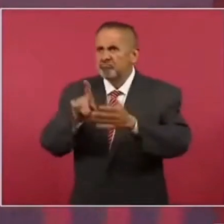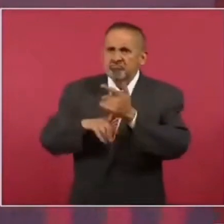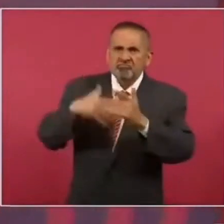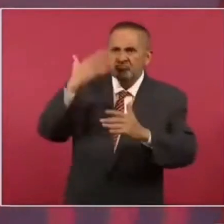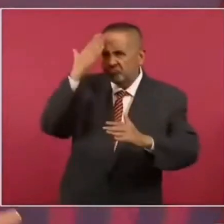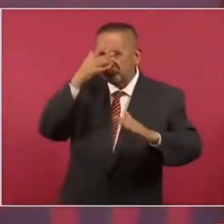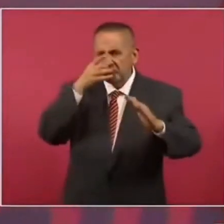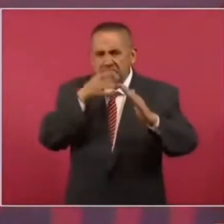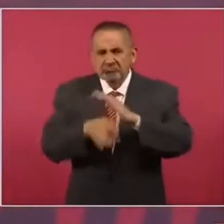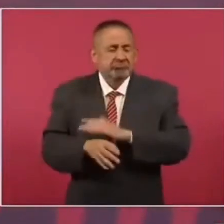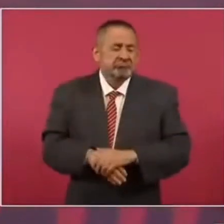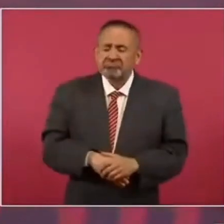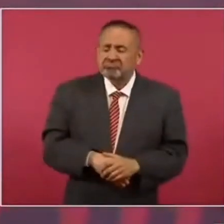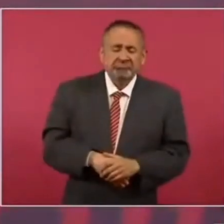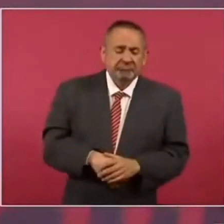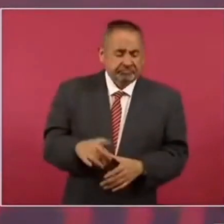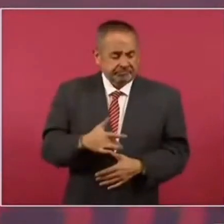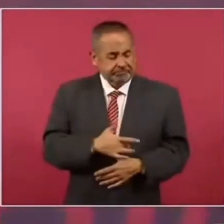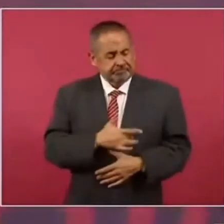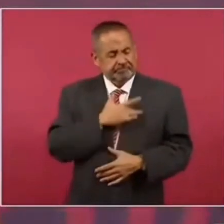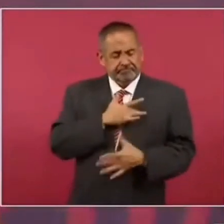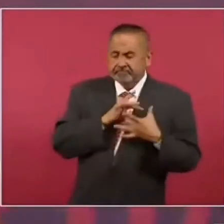ni tienen una mística